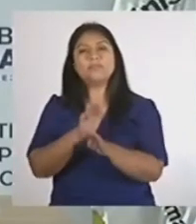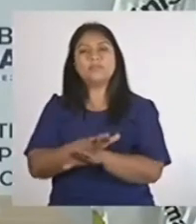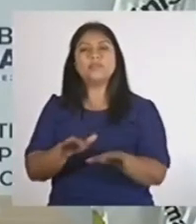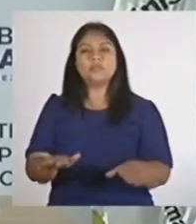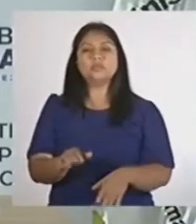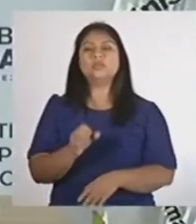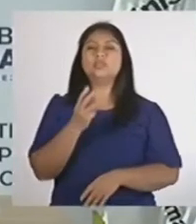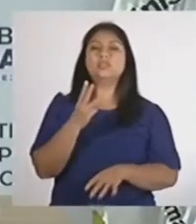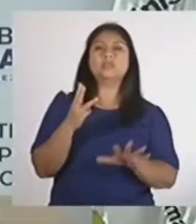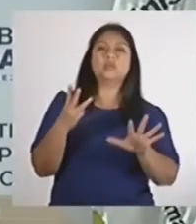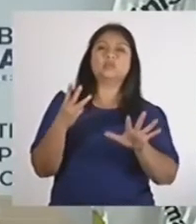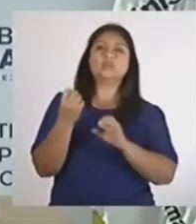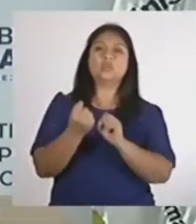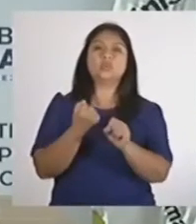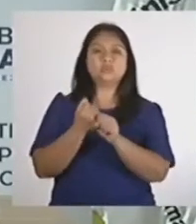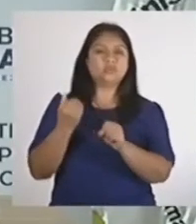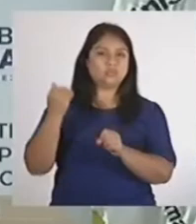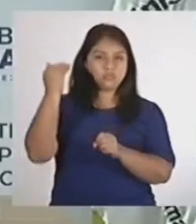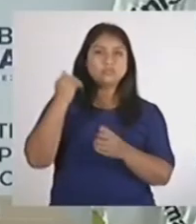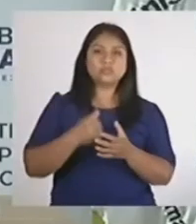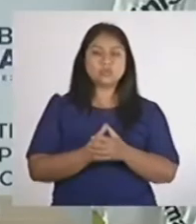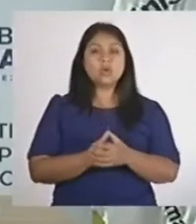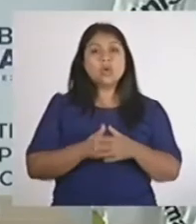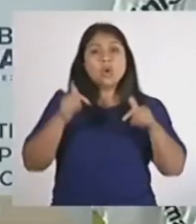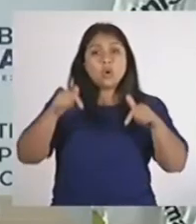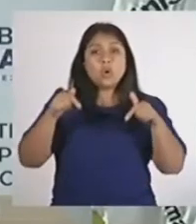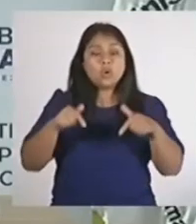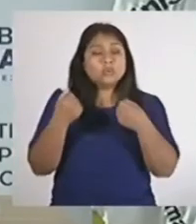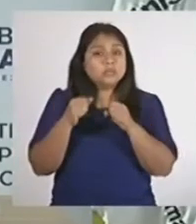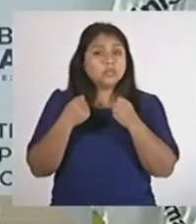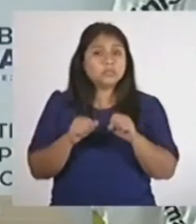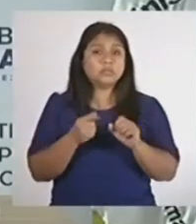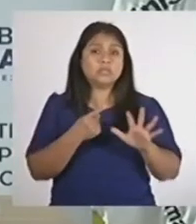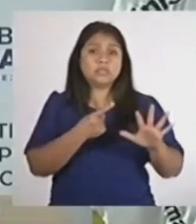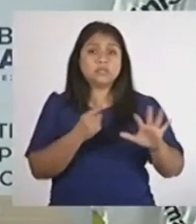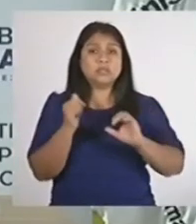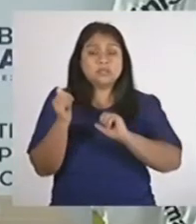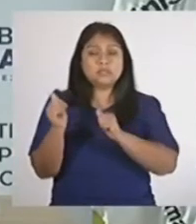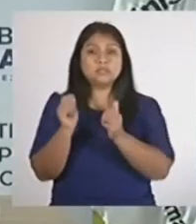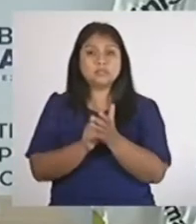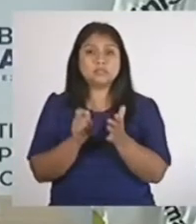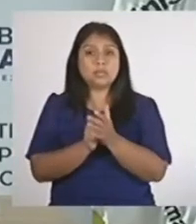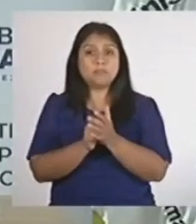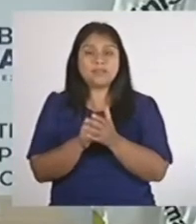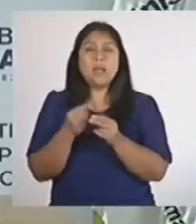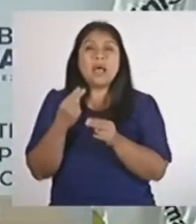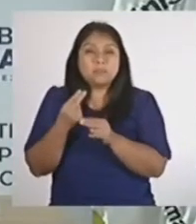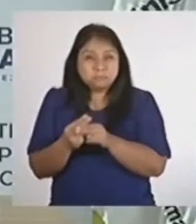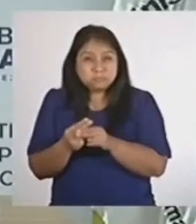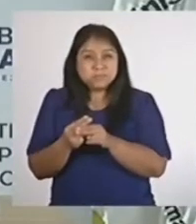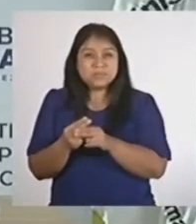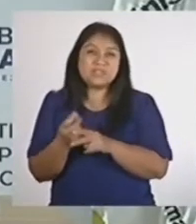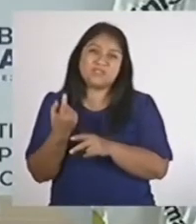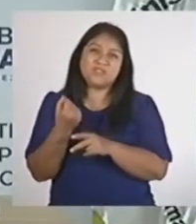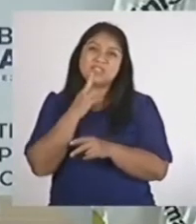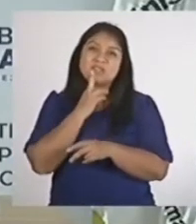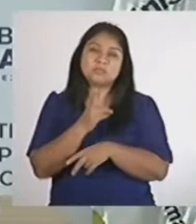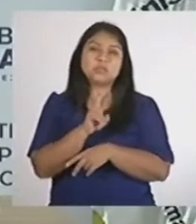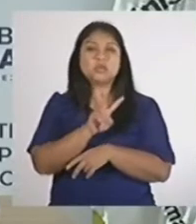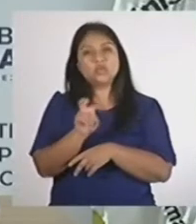género masculino de 38 años. El día de hoy se realizaron 615 pruebas y están pendientes de